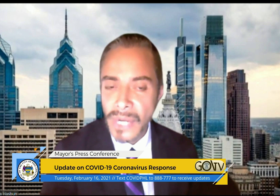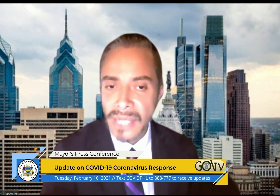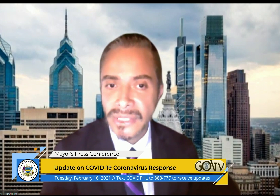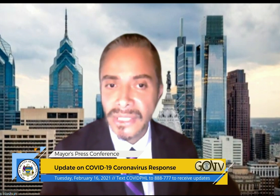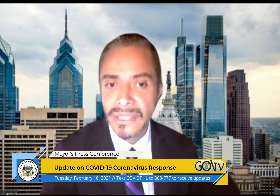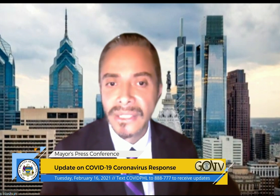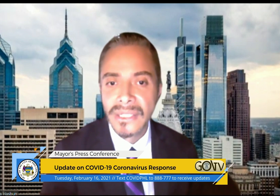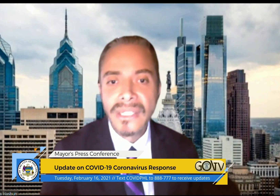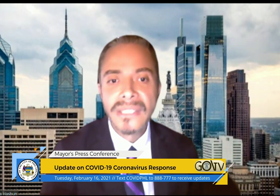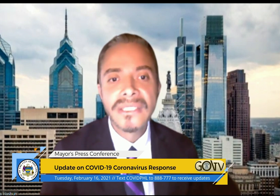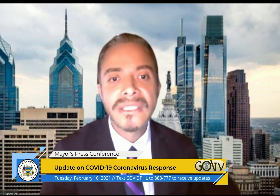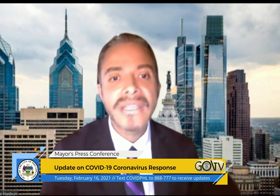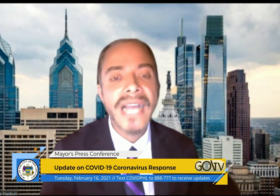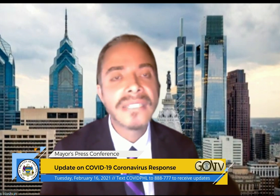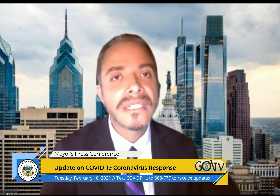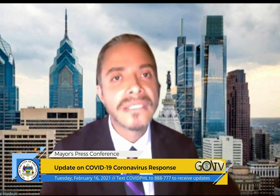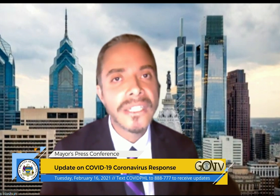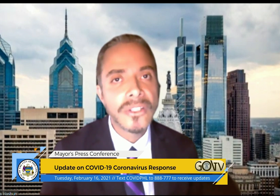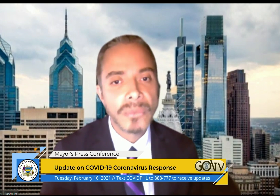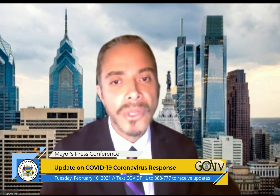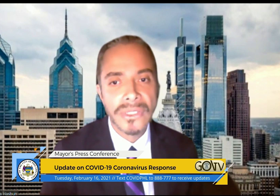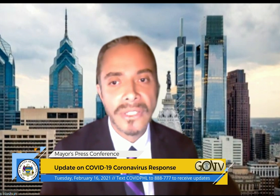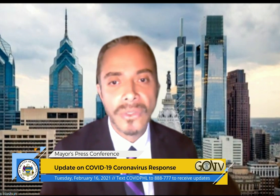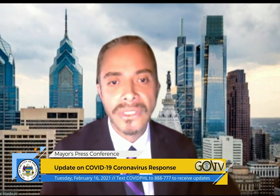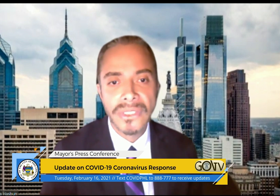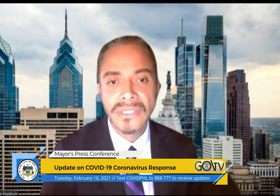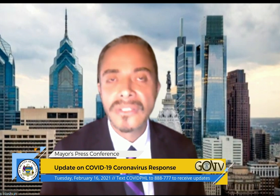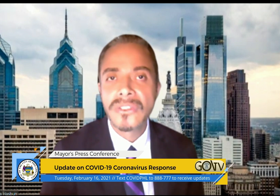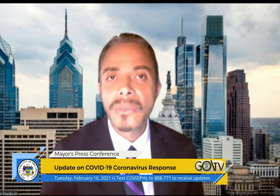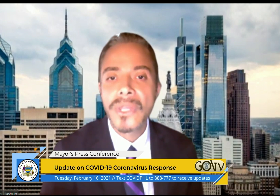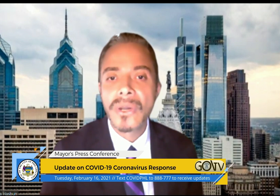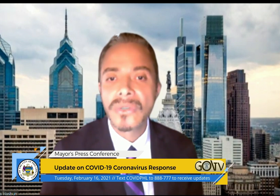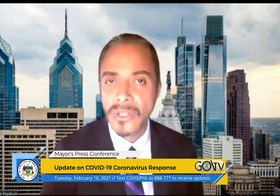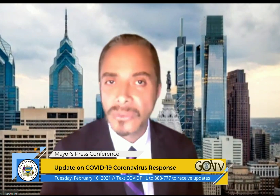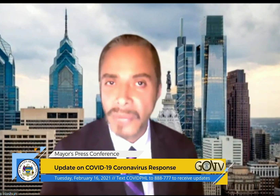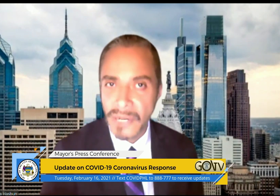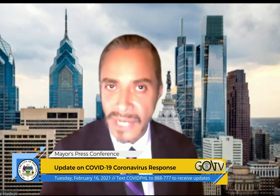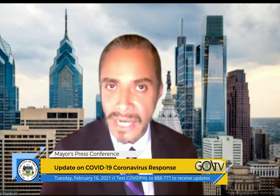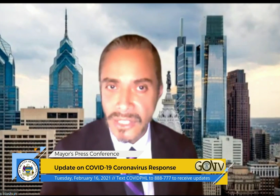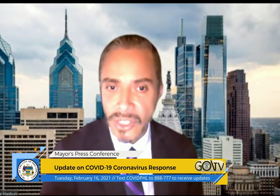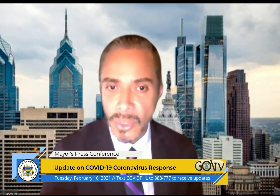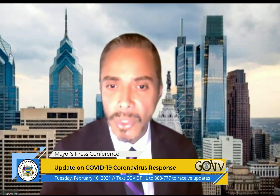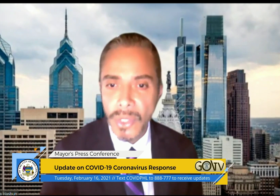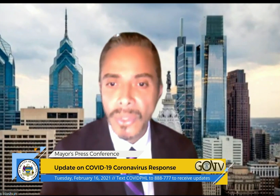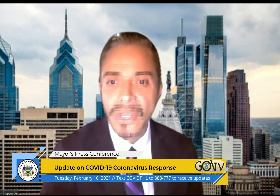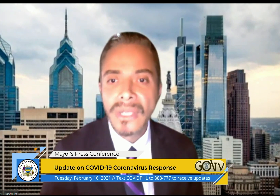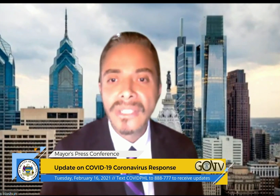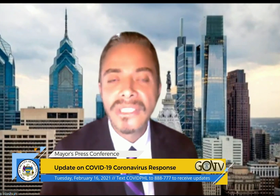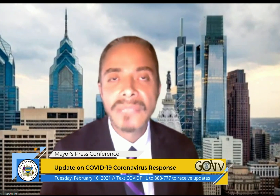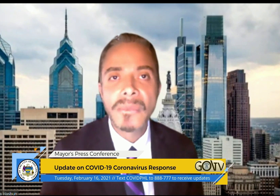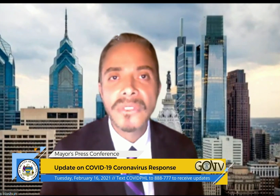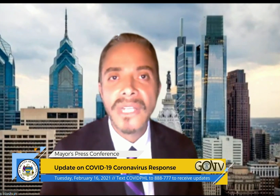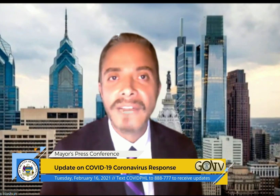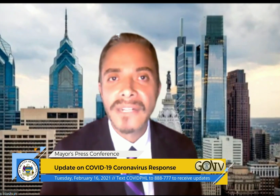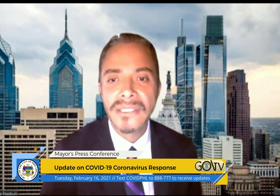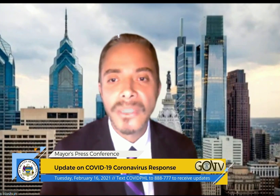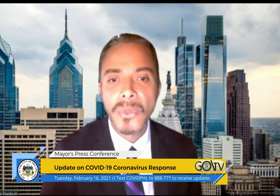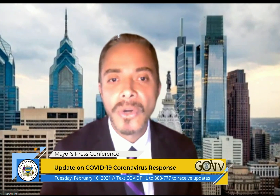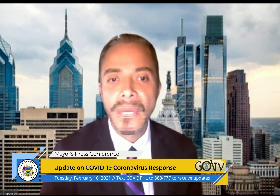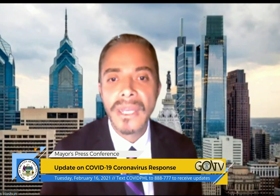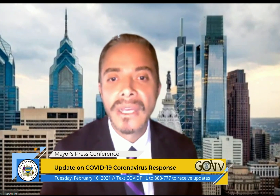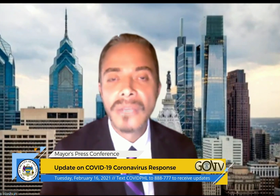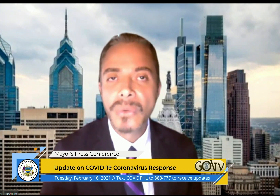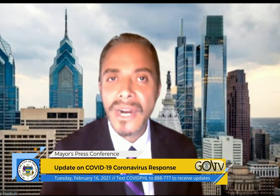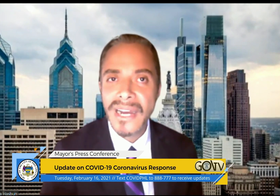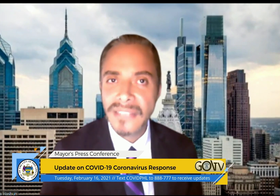voluntariamente vacunarse? Si hay 600 millones de dosis que se distribuyen en los Estados Unidos para finales de julio, estimamos que la